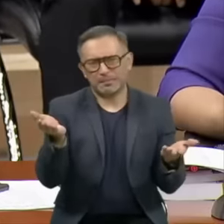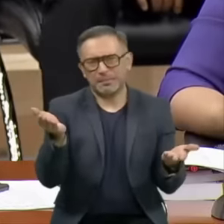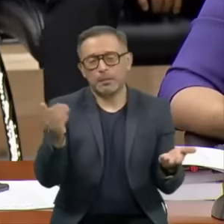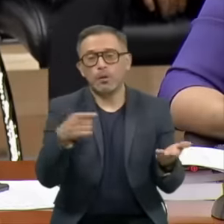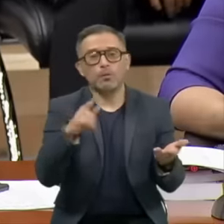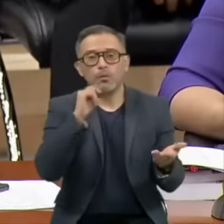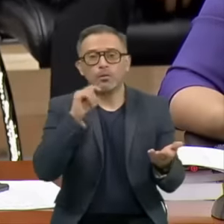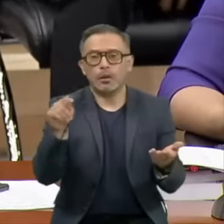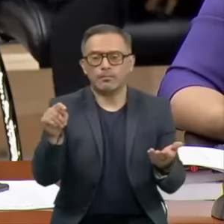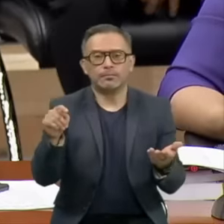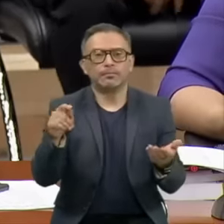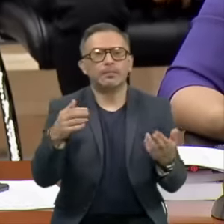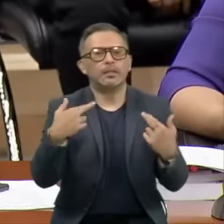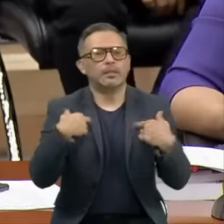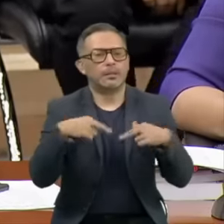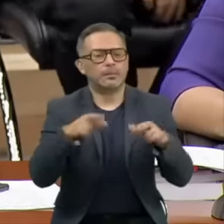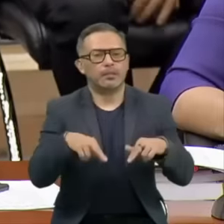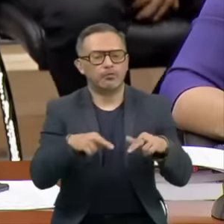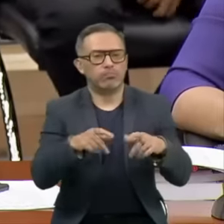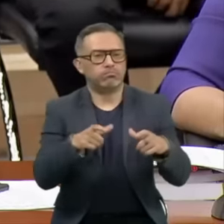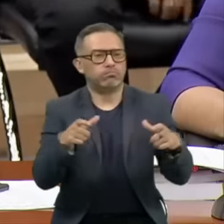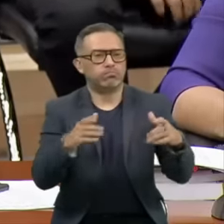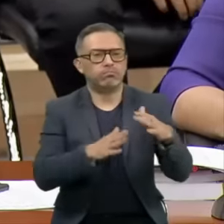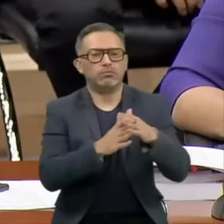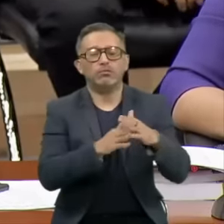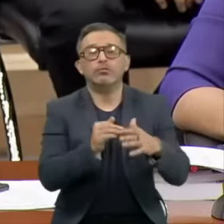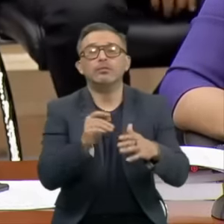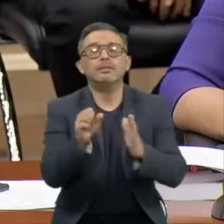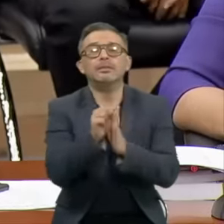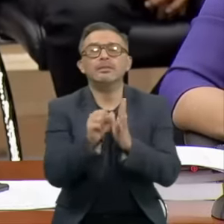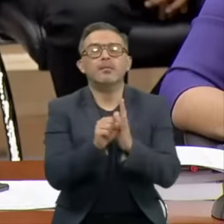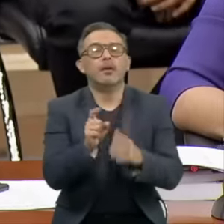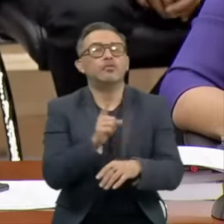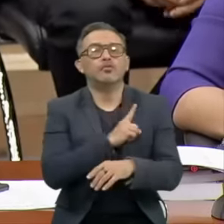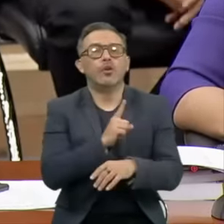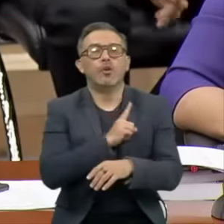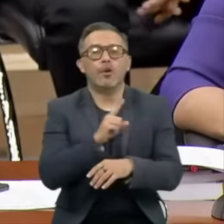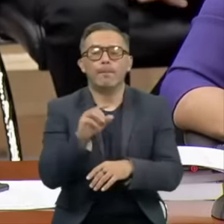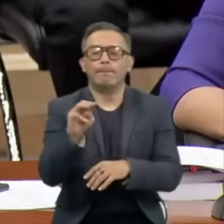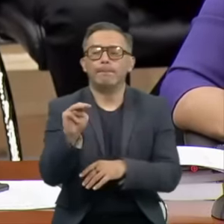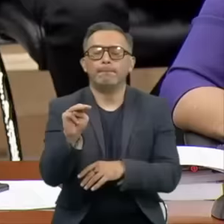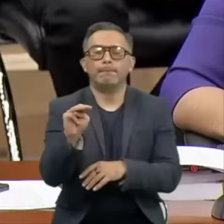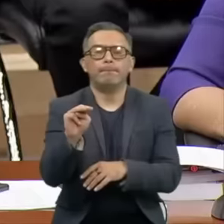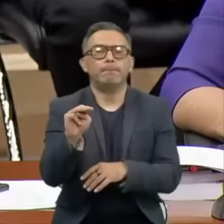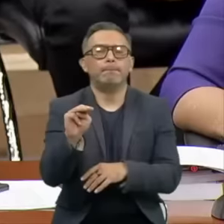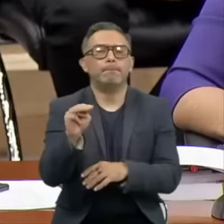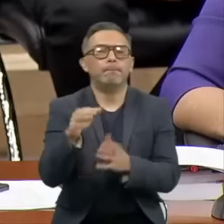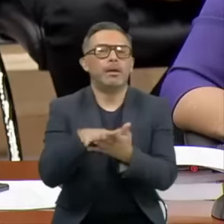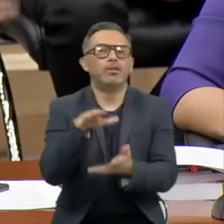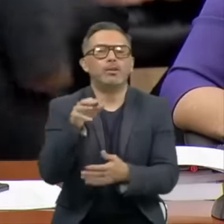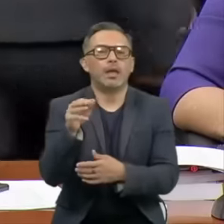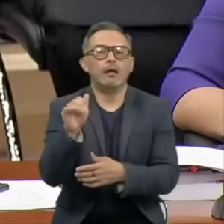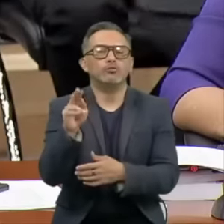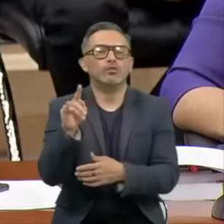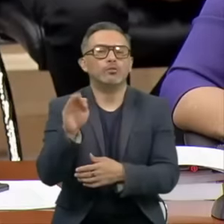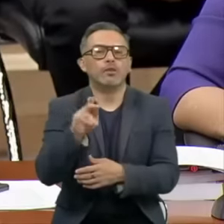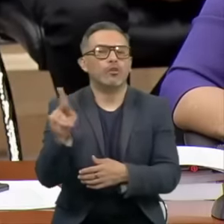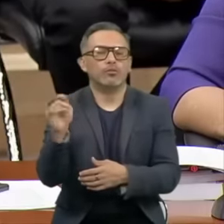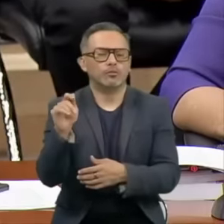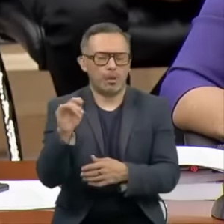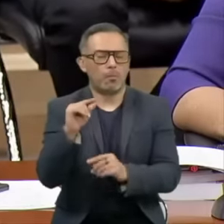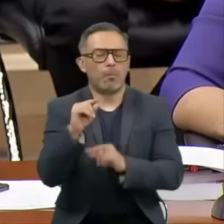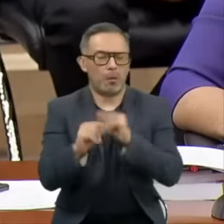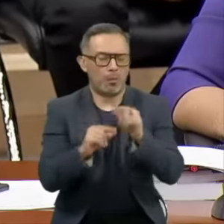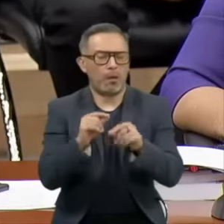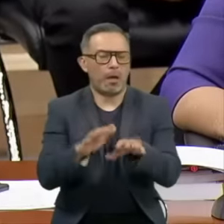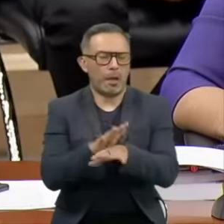la sobrerepresentación que un sistema solo de mayorías absolutas tiene. Ha venido una evolución, pero yo no quiero que quede pendiente lo